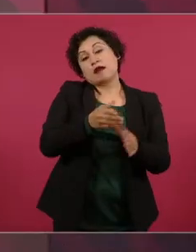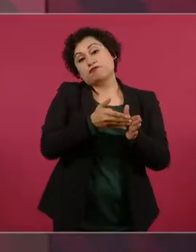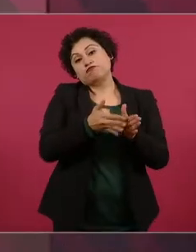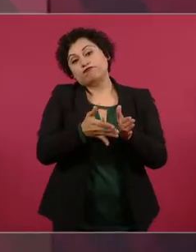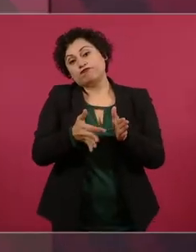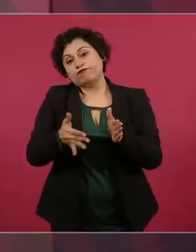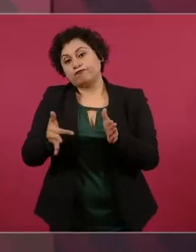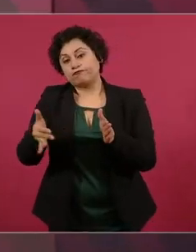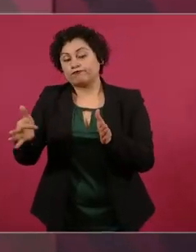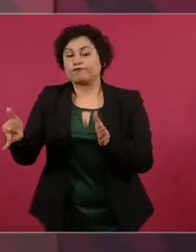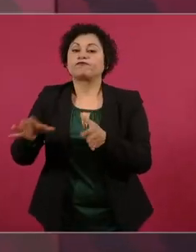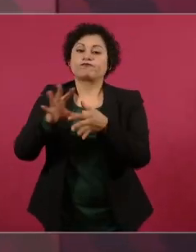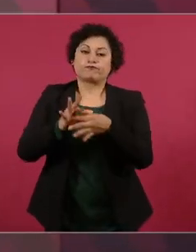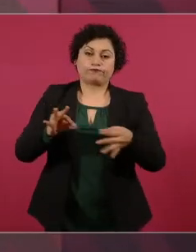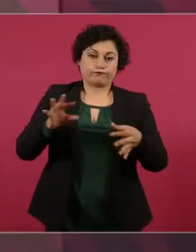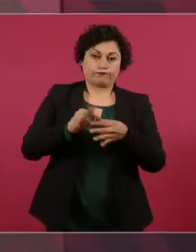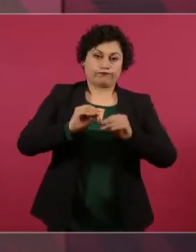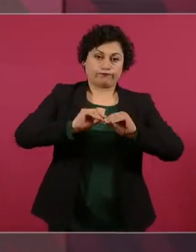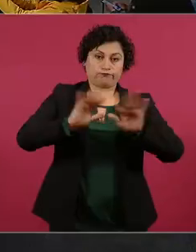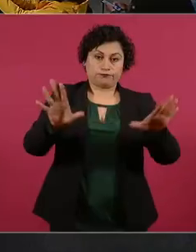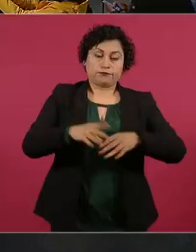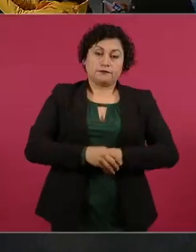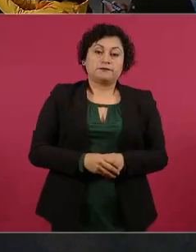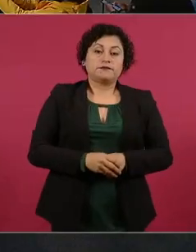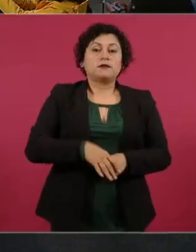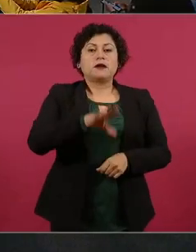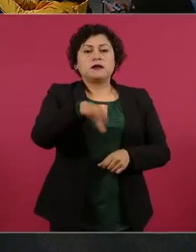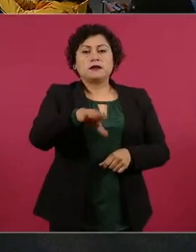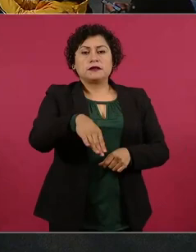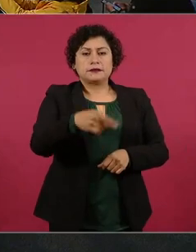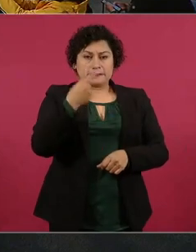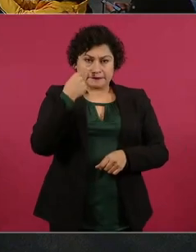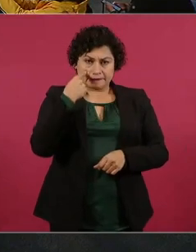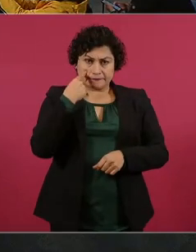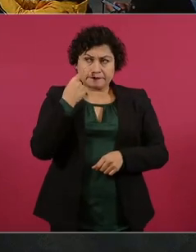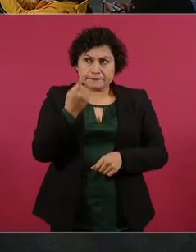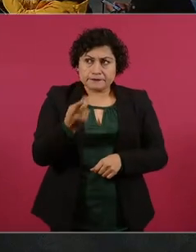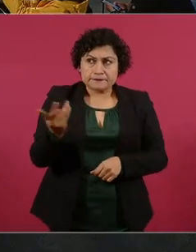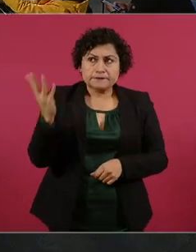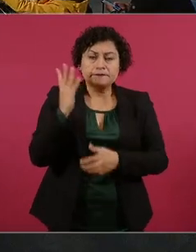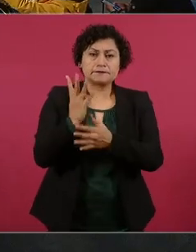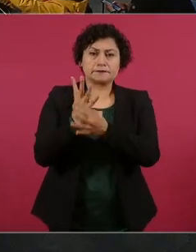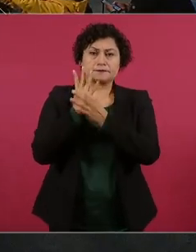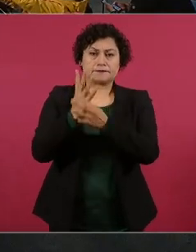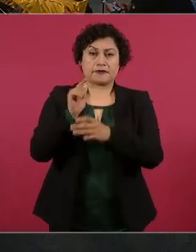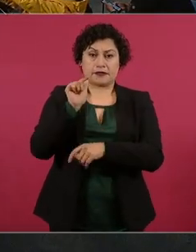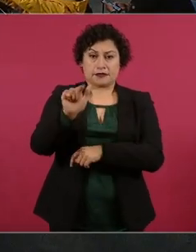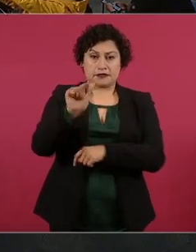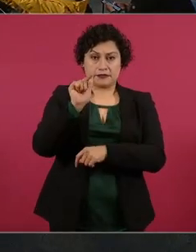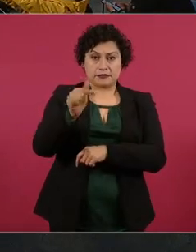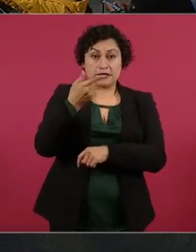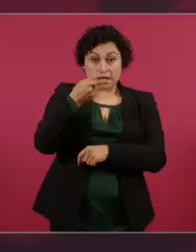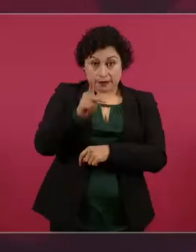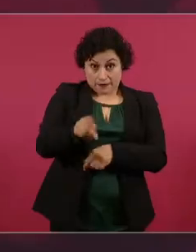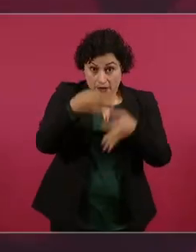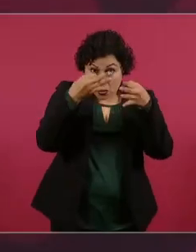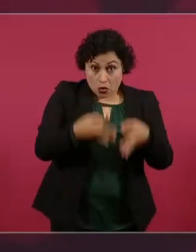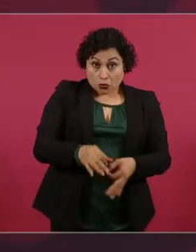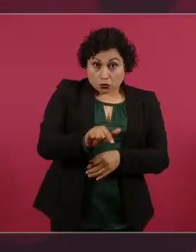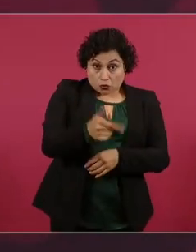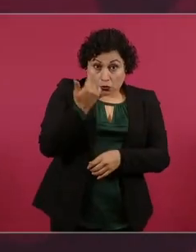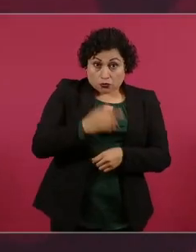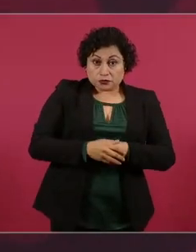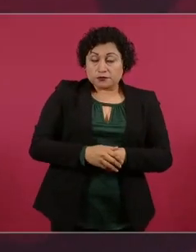que realmente sucedió. Okay. Se hablaba de 17, pero confirmados 12, seguramente se están haciendo análisis. Es que del resto,